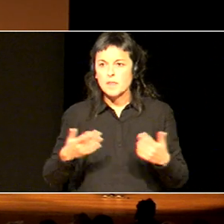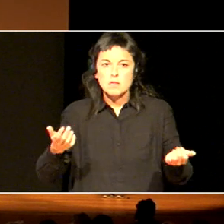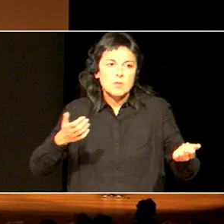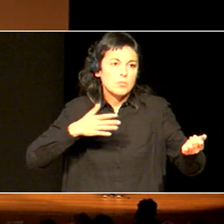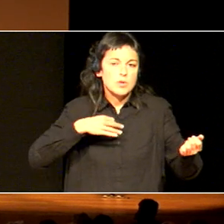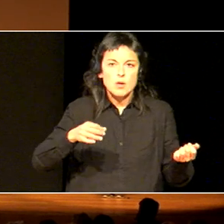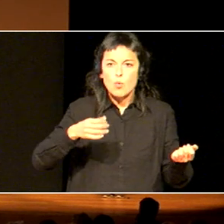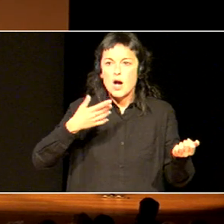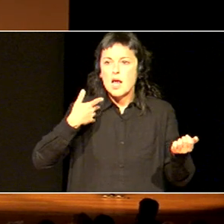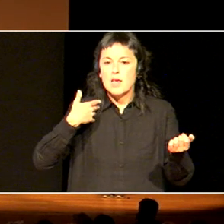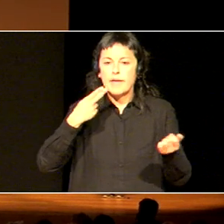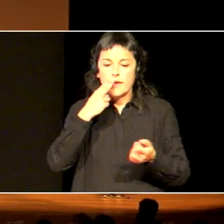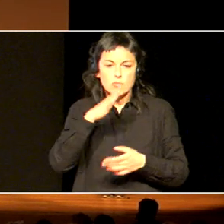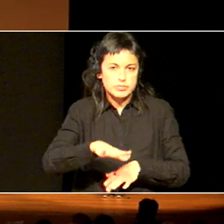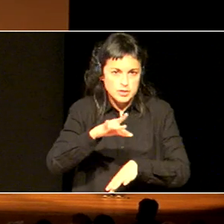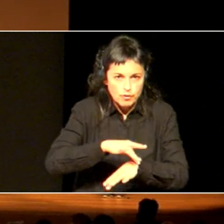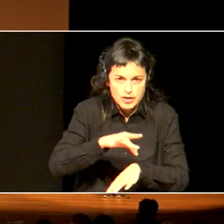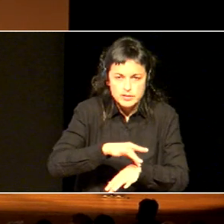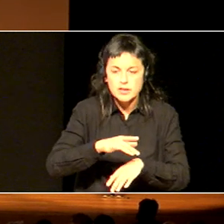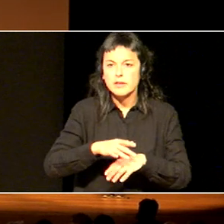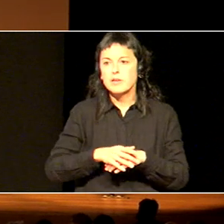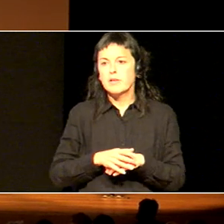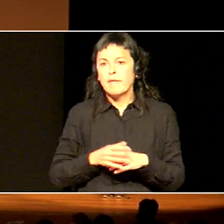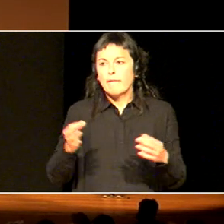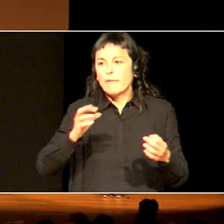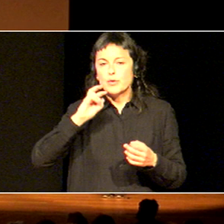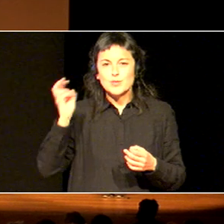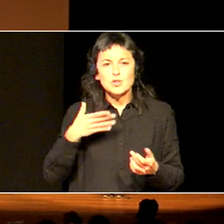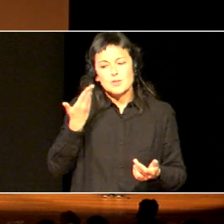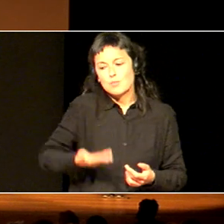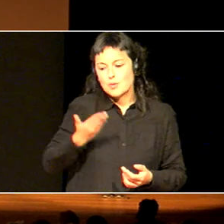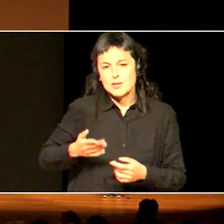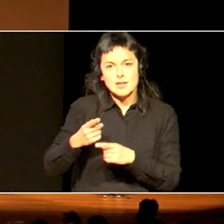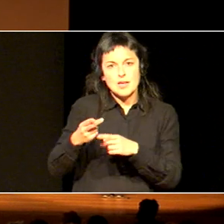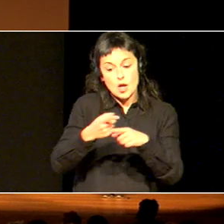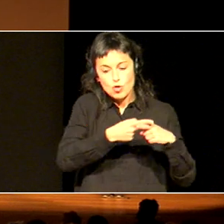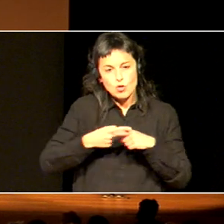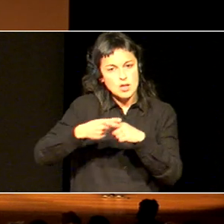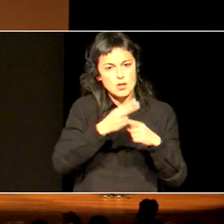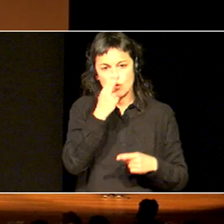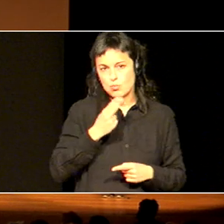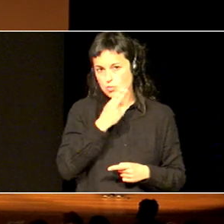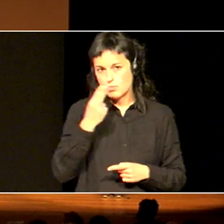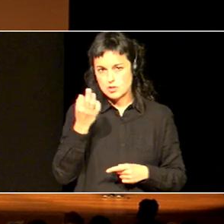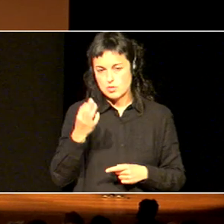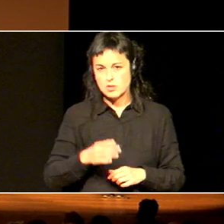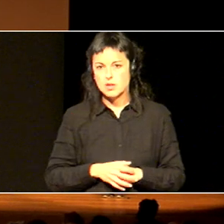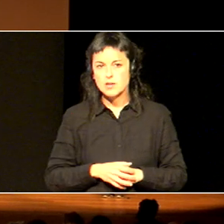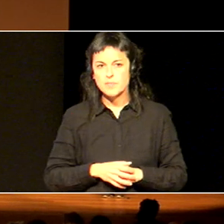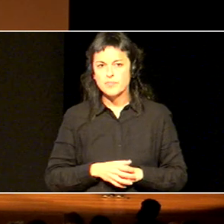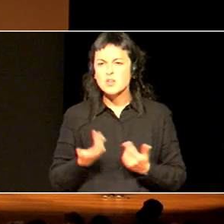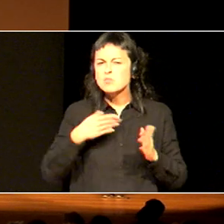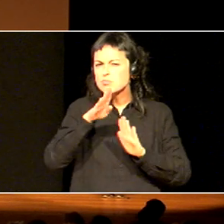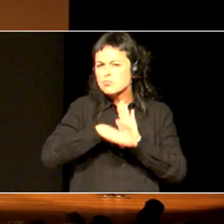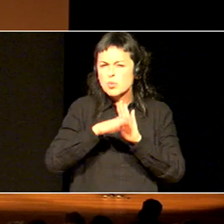edo pediatrakin lotura, horren, importante izaten da koordinazio hori, kompromiso hori egotea. Zertan datza